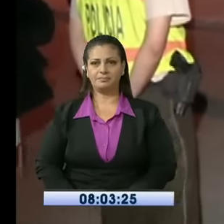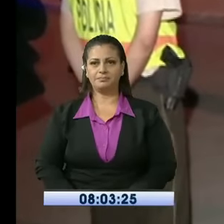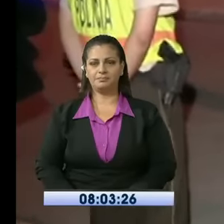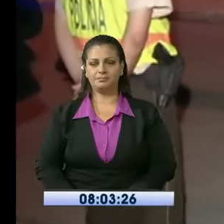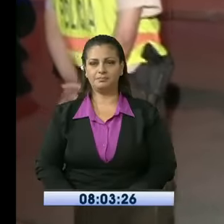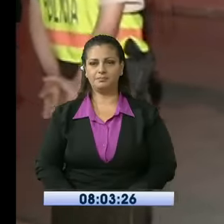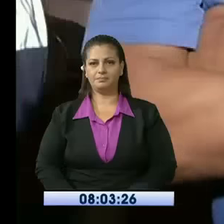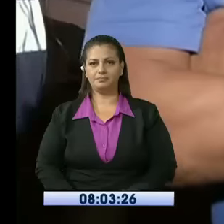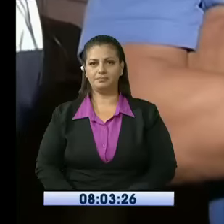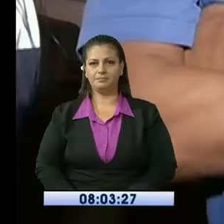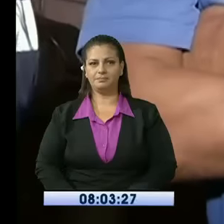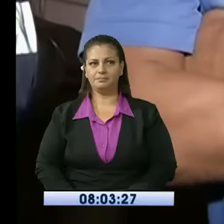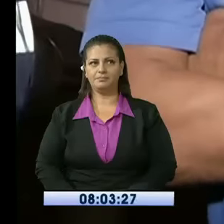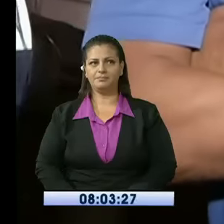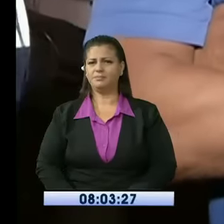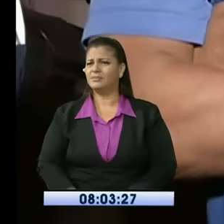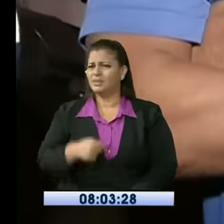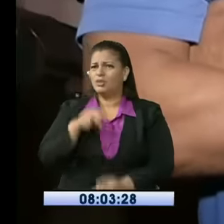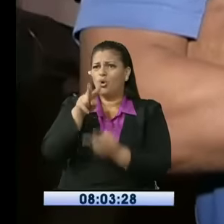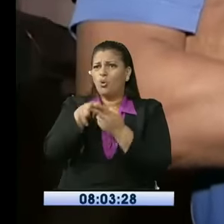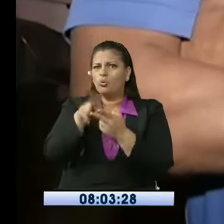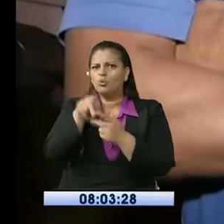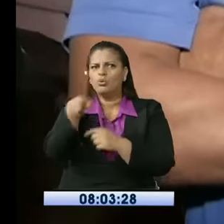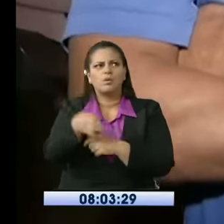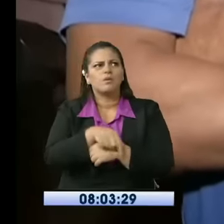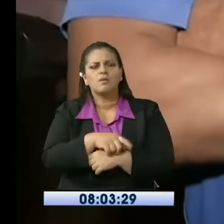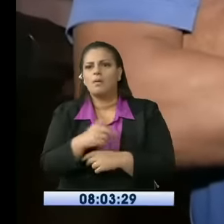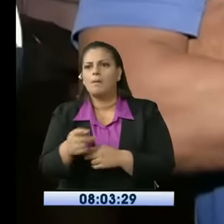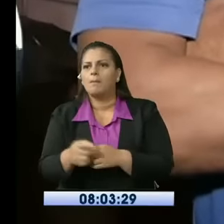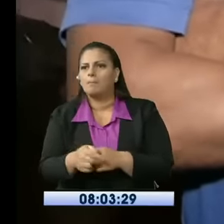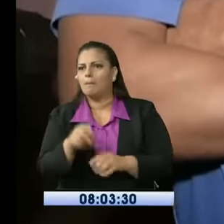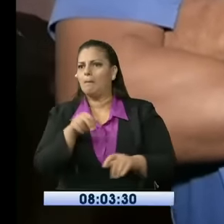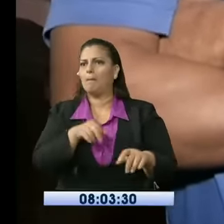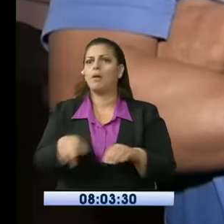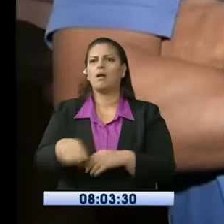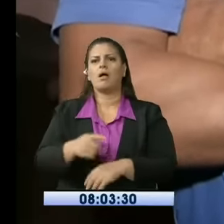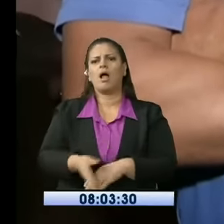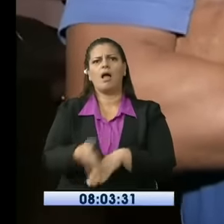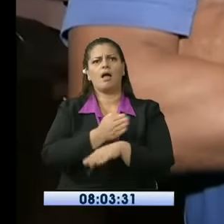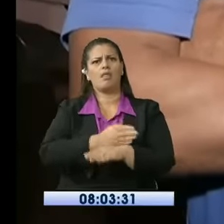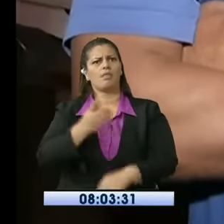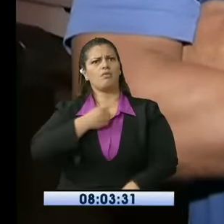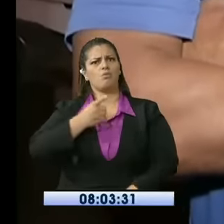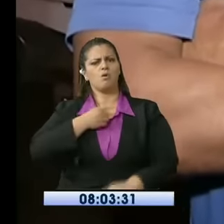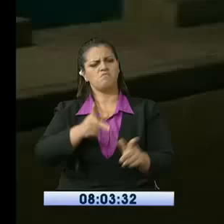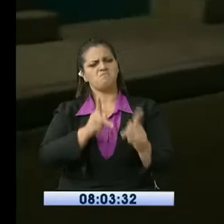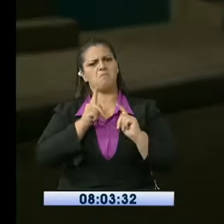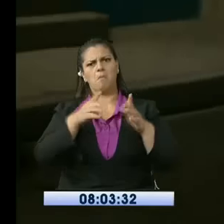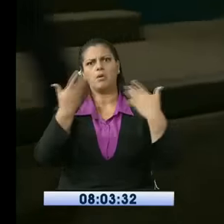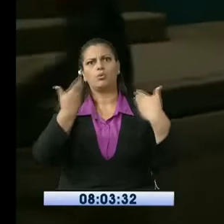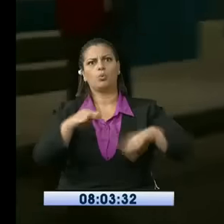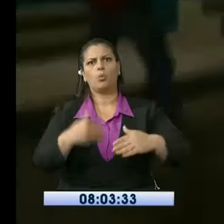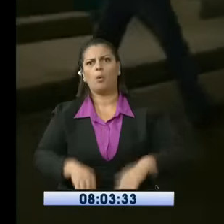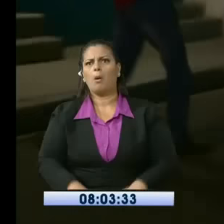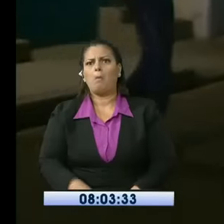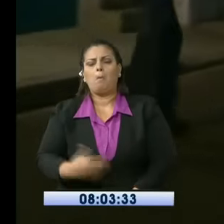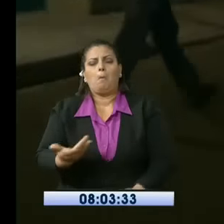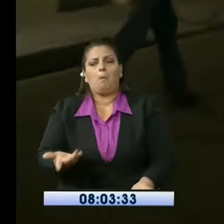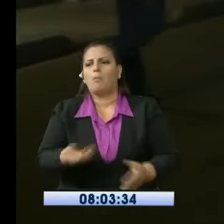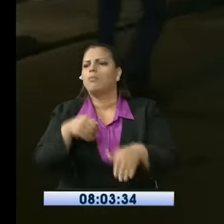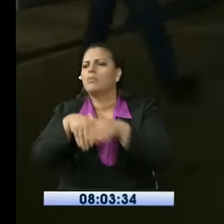en fumadero. Ese de ahí se mete en esa casa sin derecho, sin que el propietario se dé cuenta.